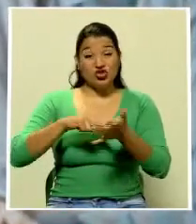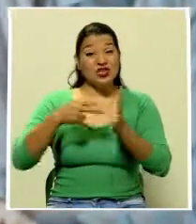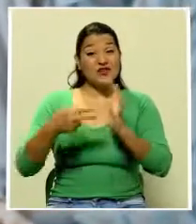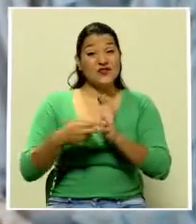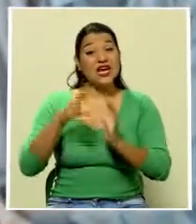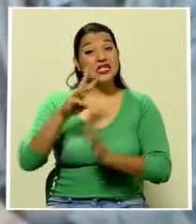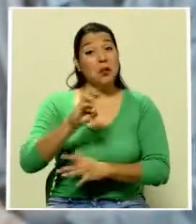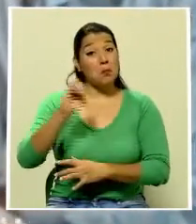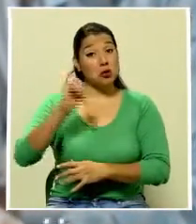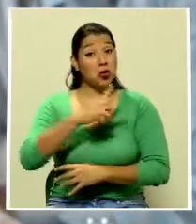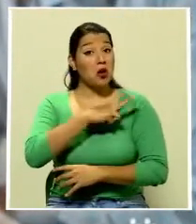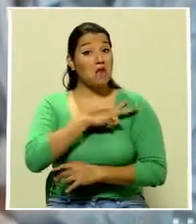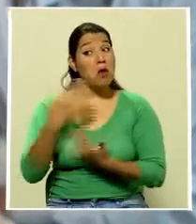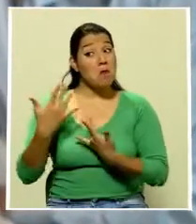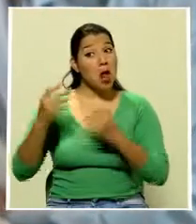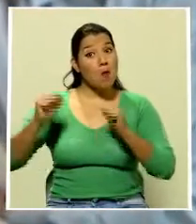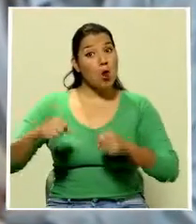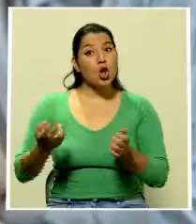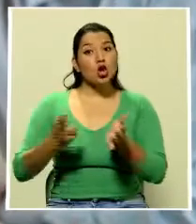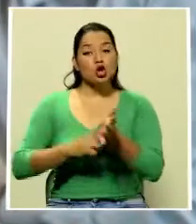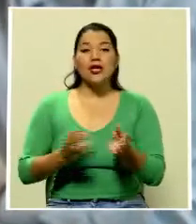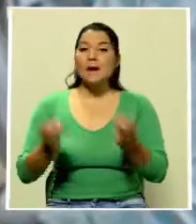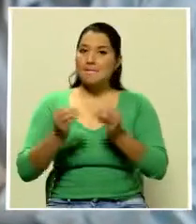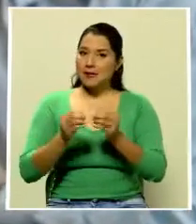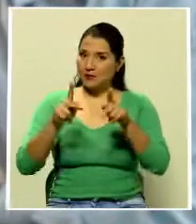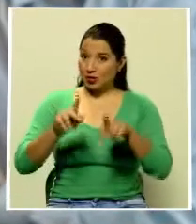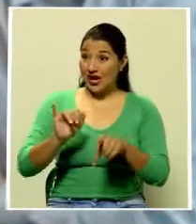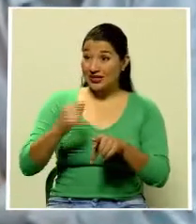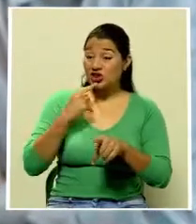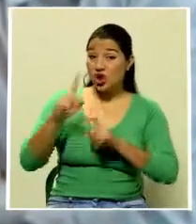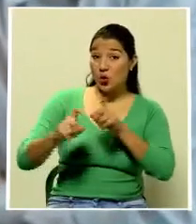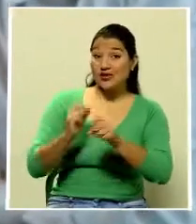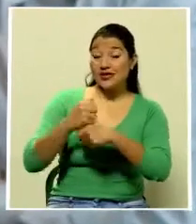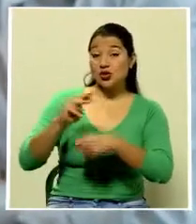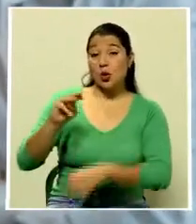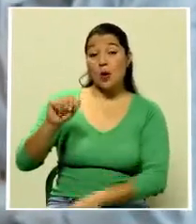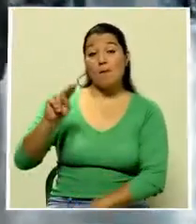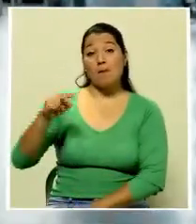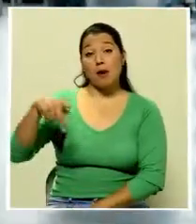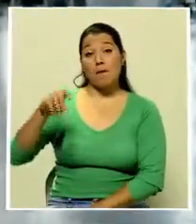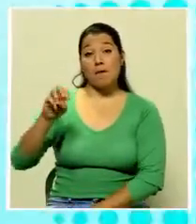espera incrementar sus planillas. Así lo reveló la encuesta realizada por Manpower.